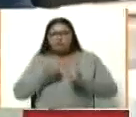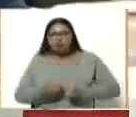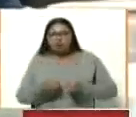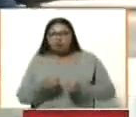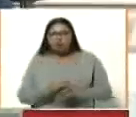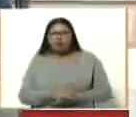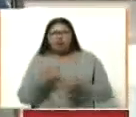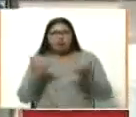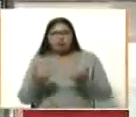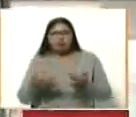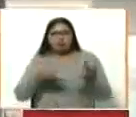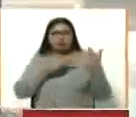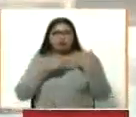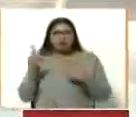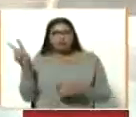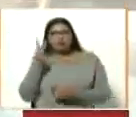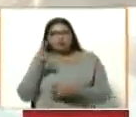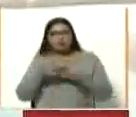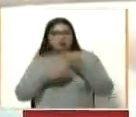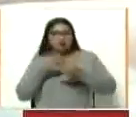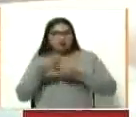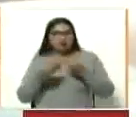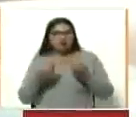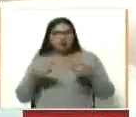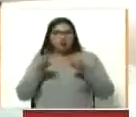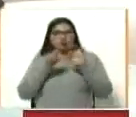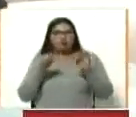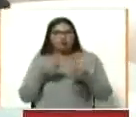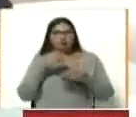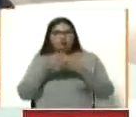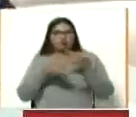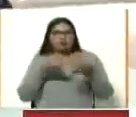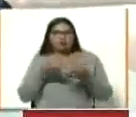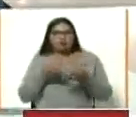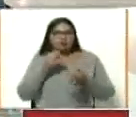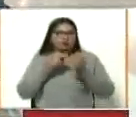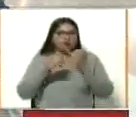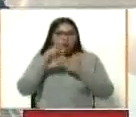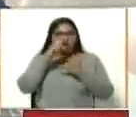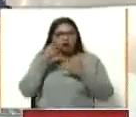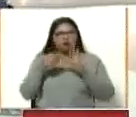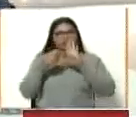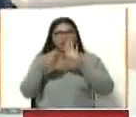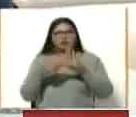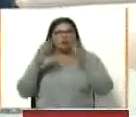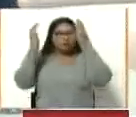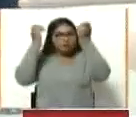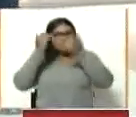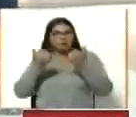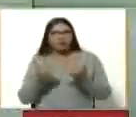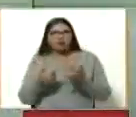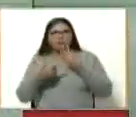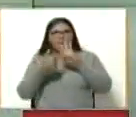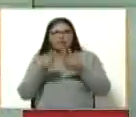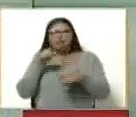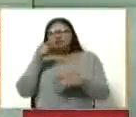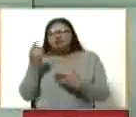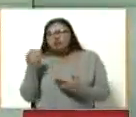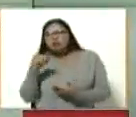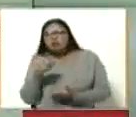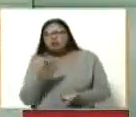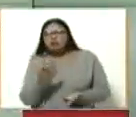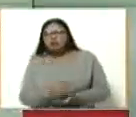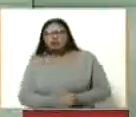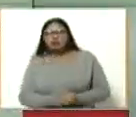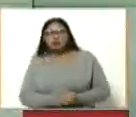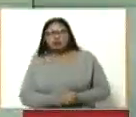en este momento representando a Venezuela como él lo ha sido durante los últimos años, un representante diplomático de Venezuela. Hay imágenes por ahí, no sé si las tenemos, porque